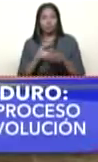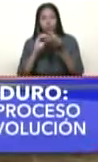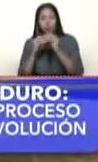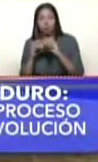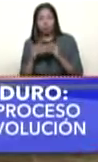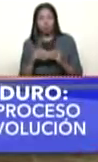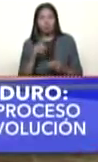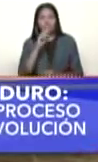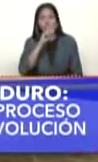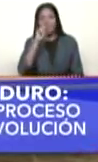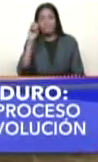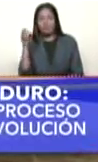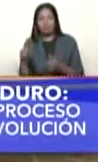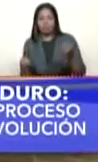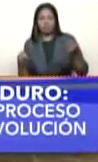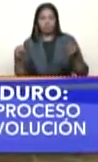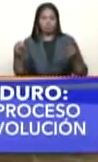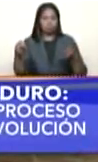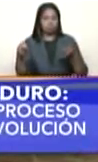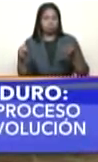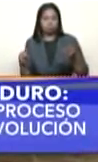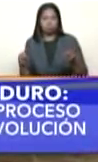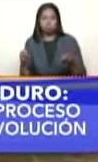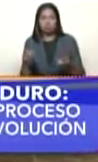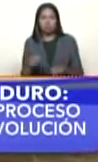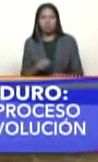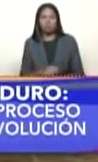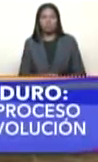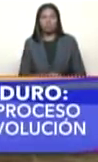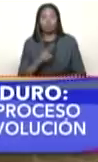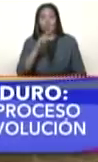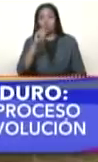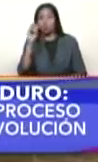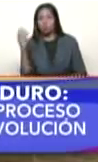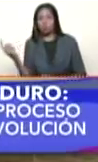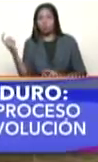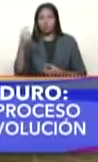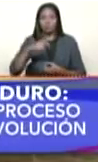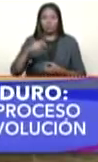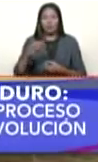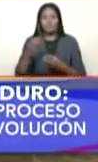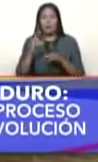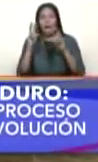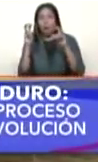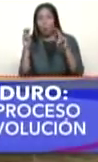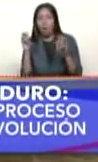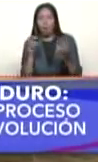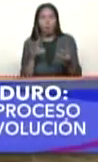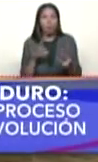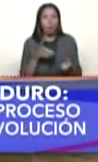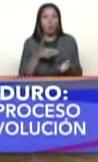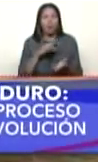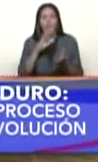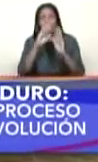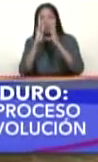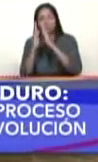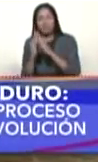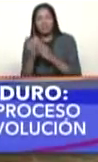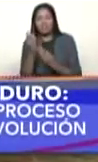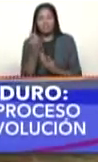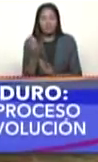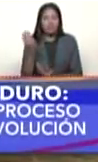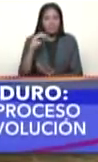120 camiones, traer 200 camiones nuevos, pepitos, y planificar si hace falta